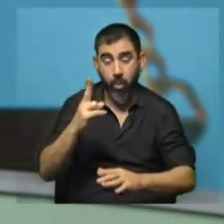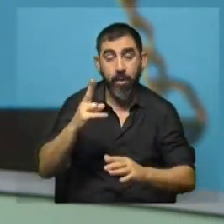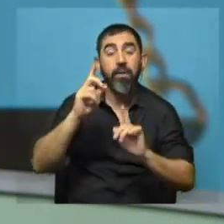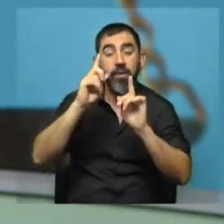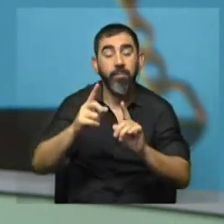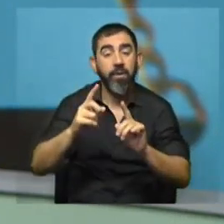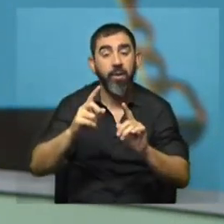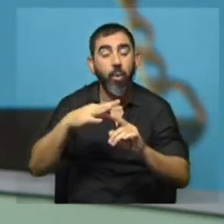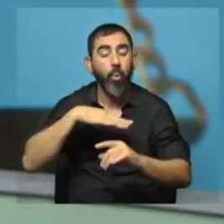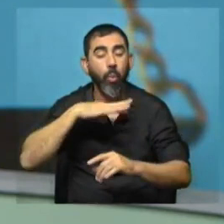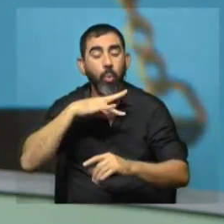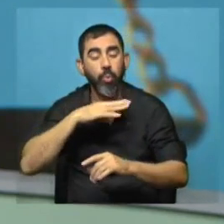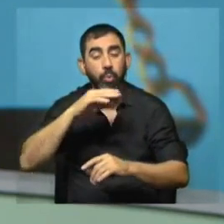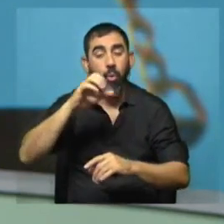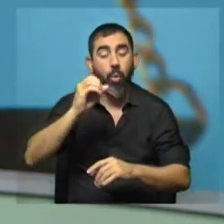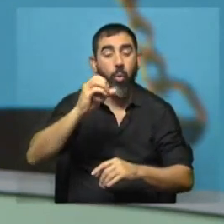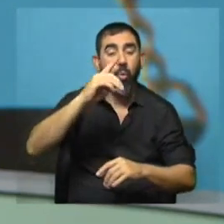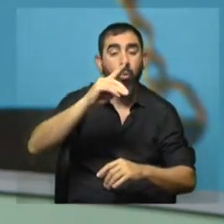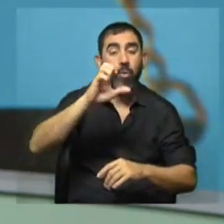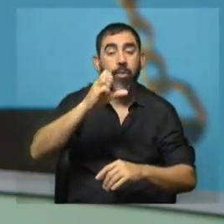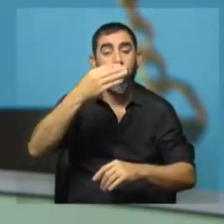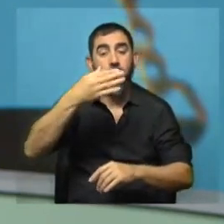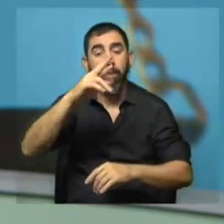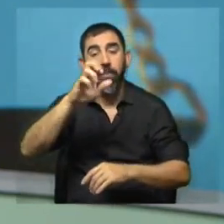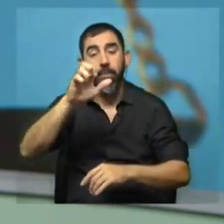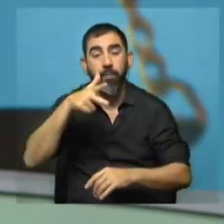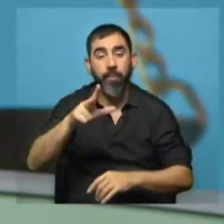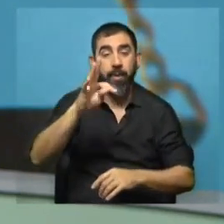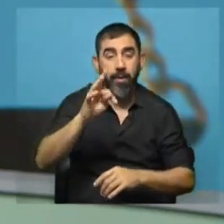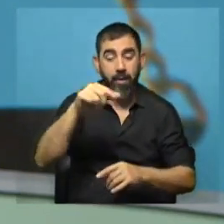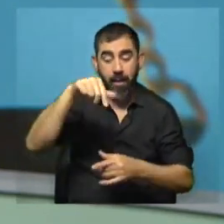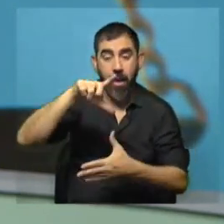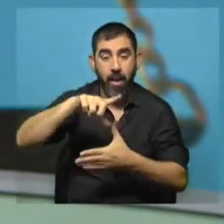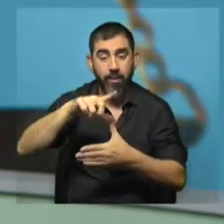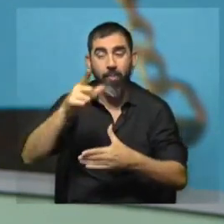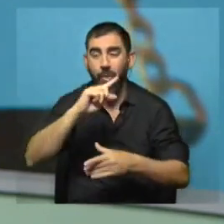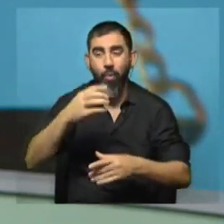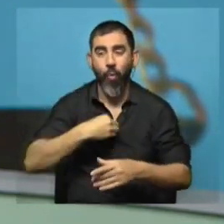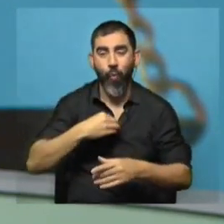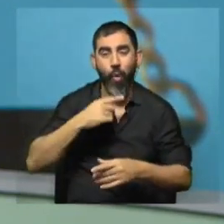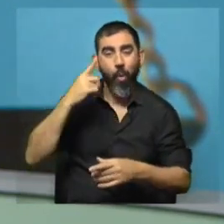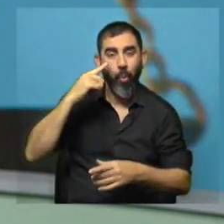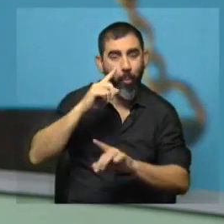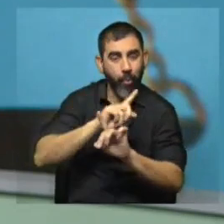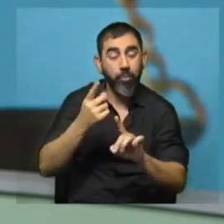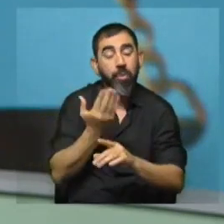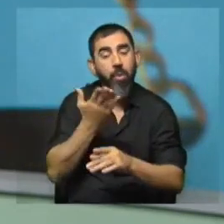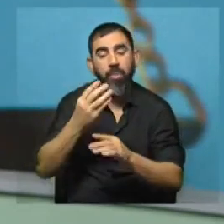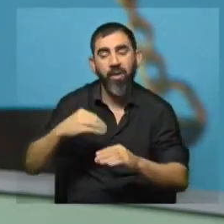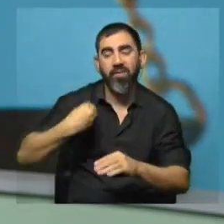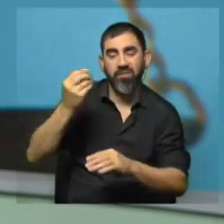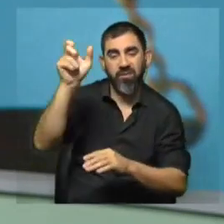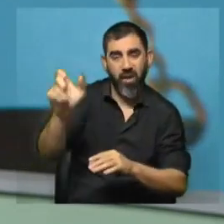parte del esquema de corrupción montado por Odebrecht en Latinoamérica, pero de manera involuntaria, dijo. Por eso pidió que sea sobreseída